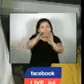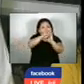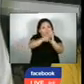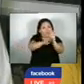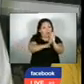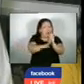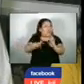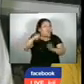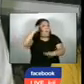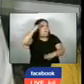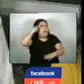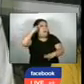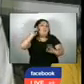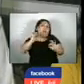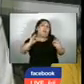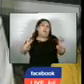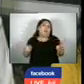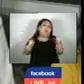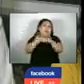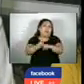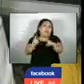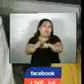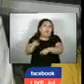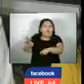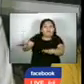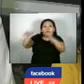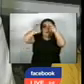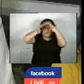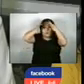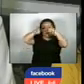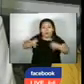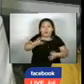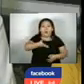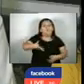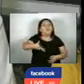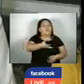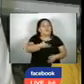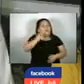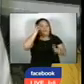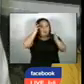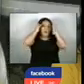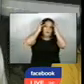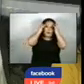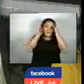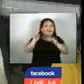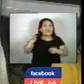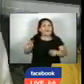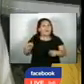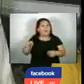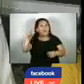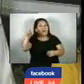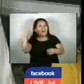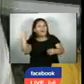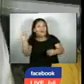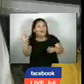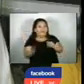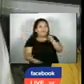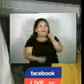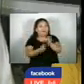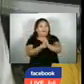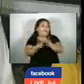a cambiar en el momento que para ellos sea conveniente. A nosotros eso nos preocupa porque es un elemento en el cual no se